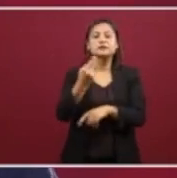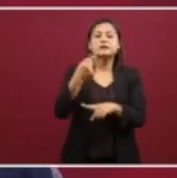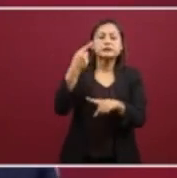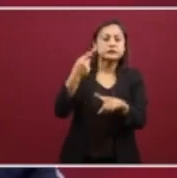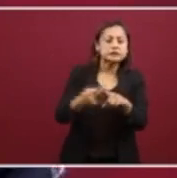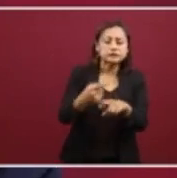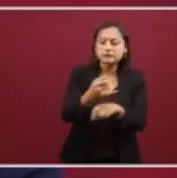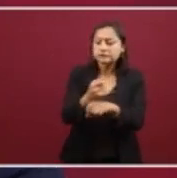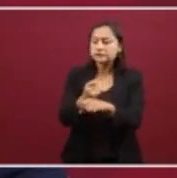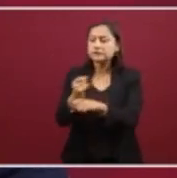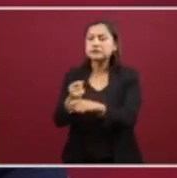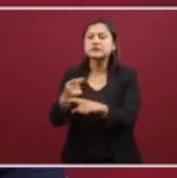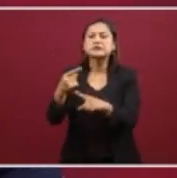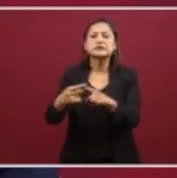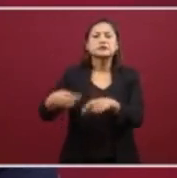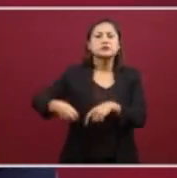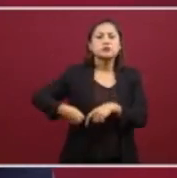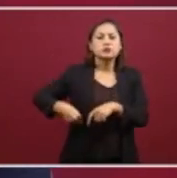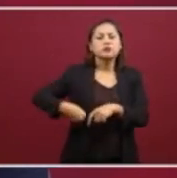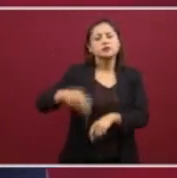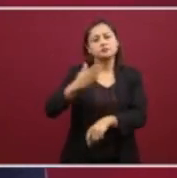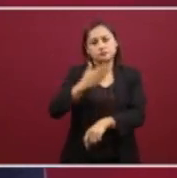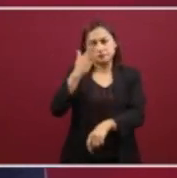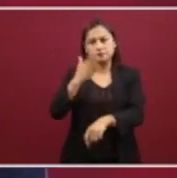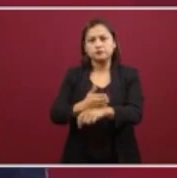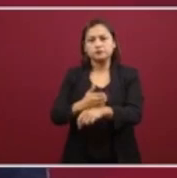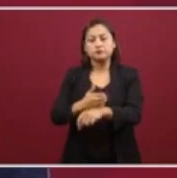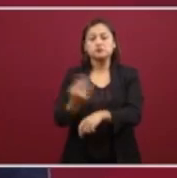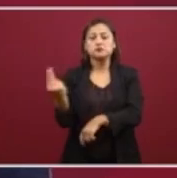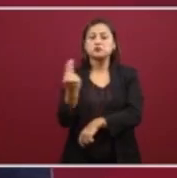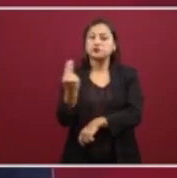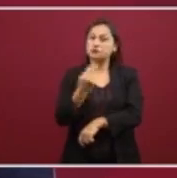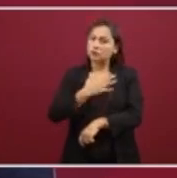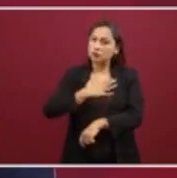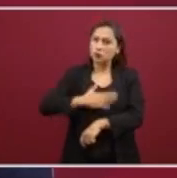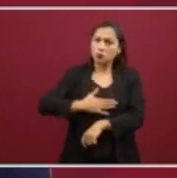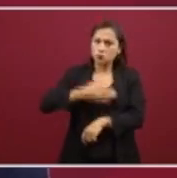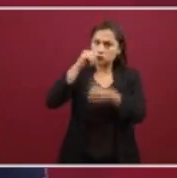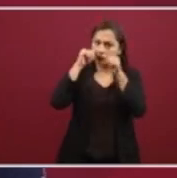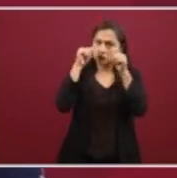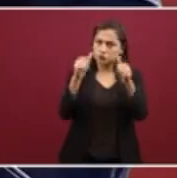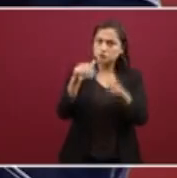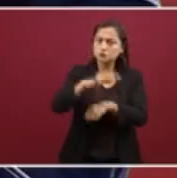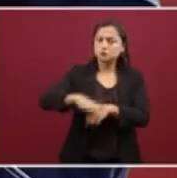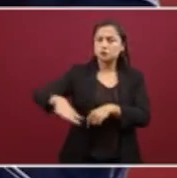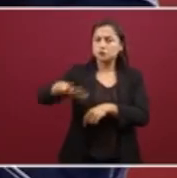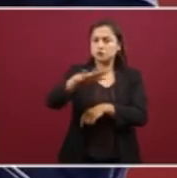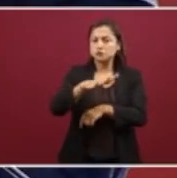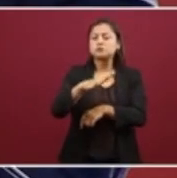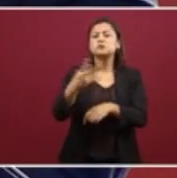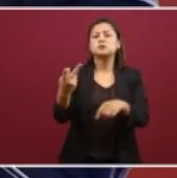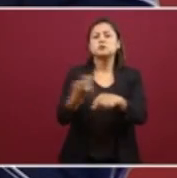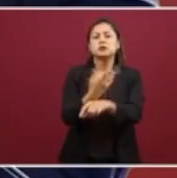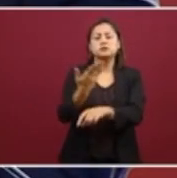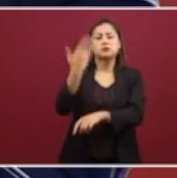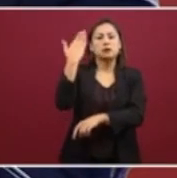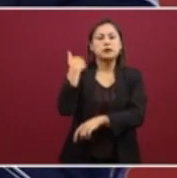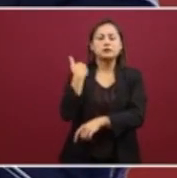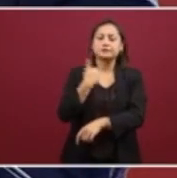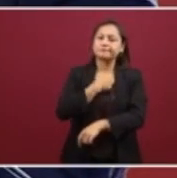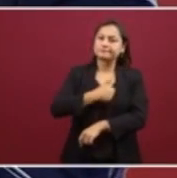y se haga justicia en este lamentable hecho.